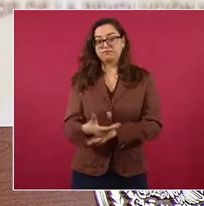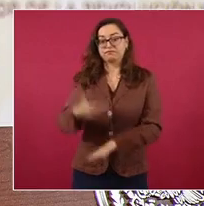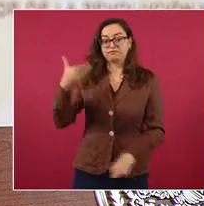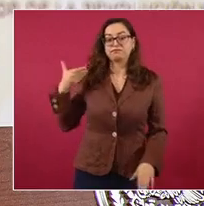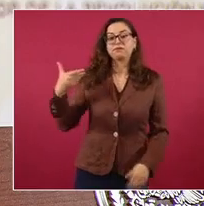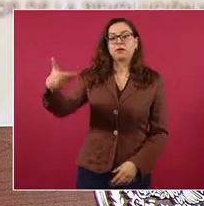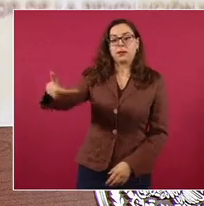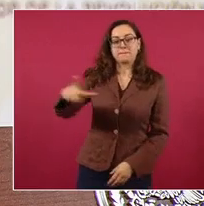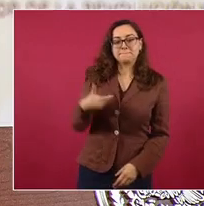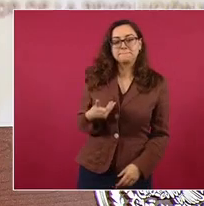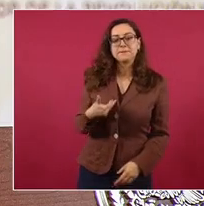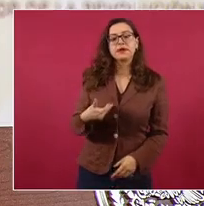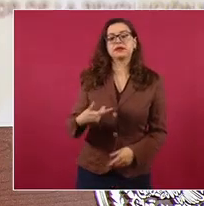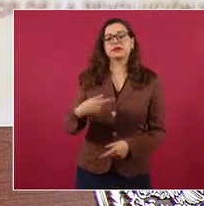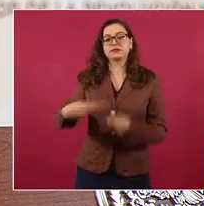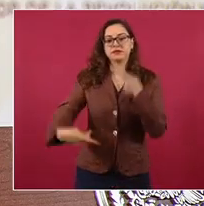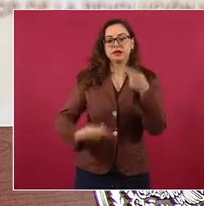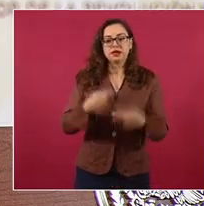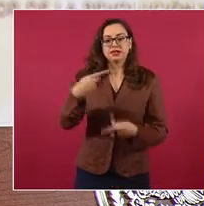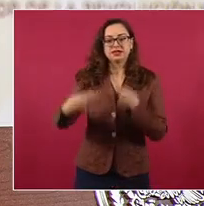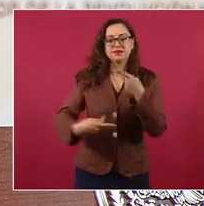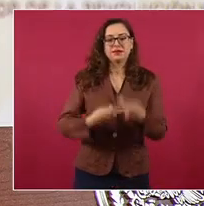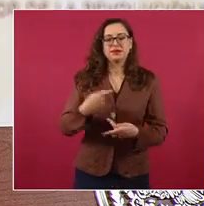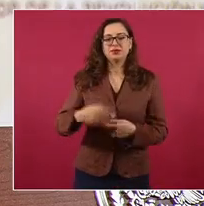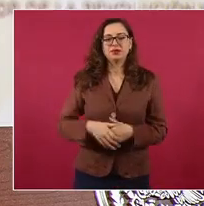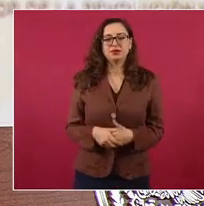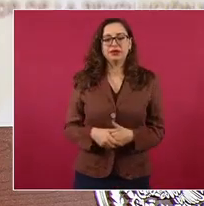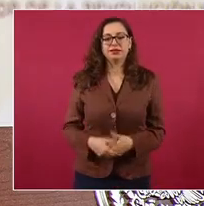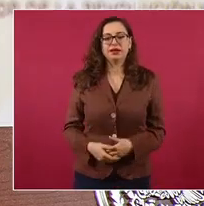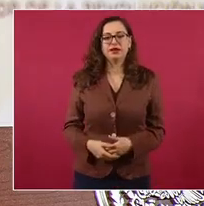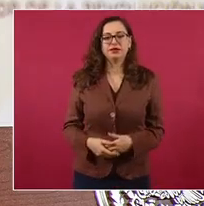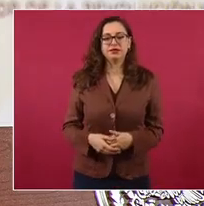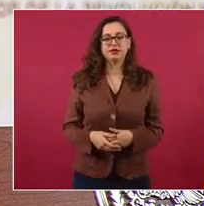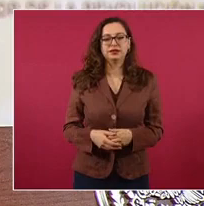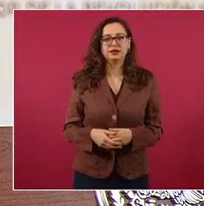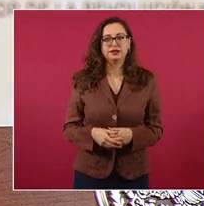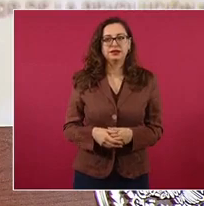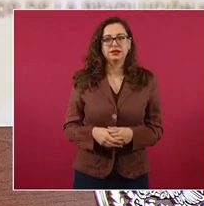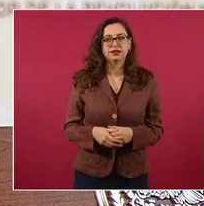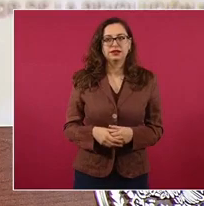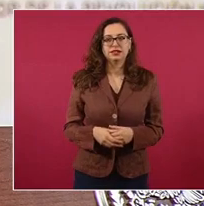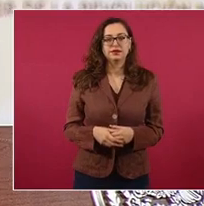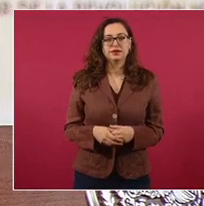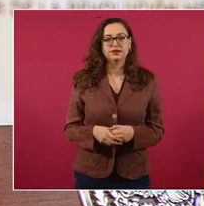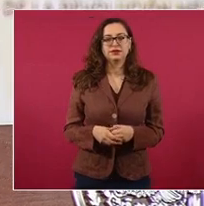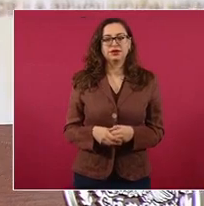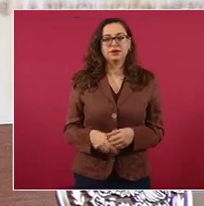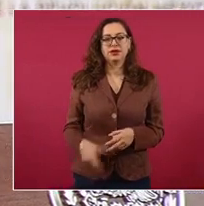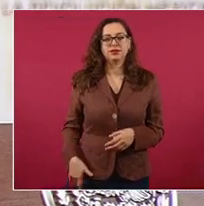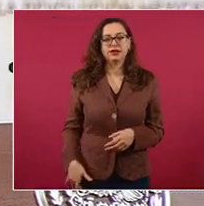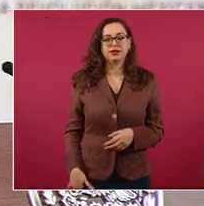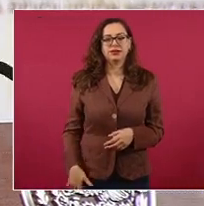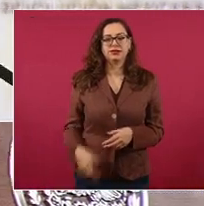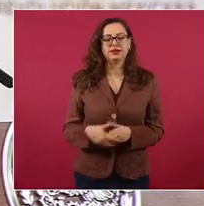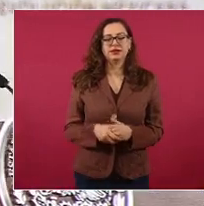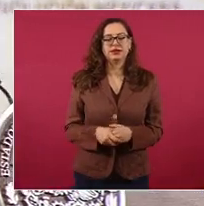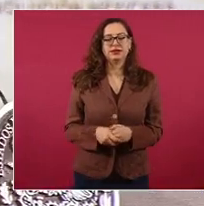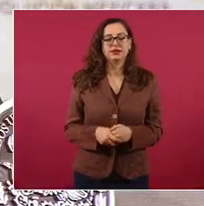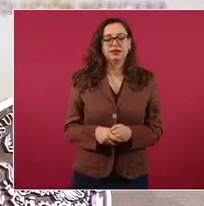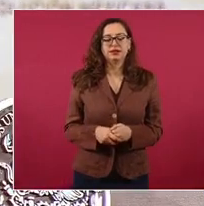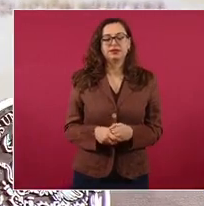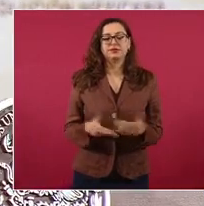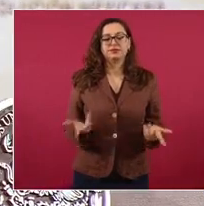se ha pedido información. Es lo de los jueves sobre